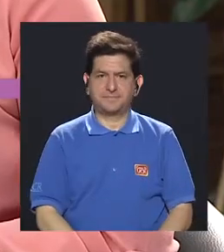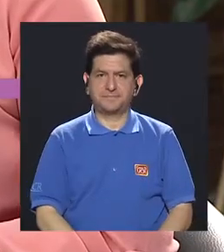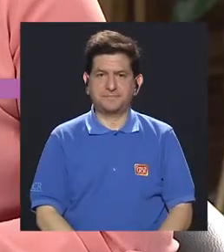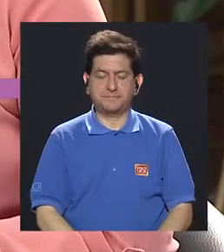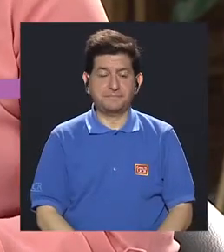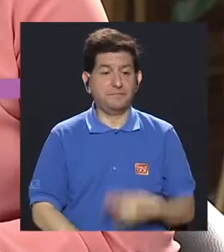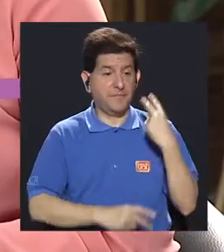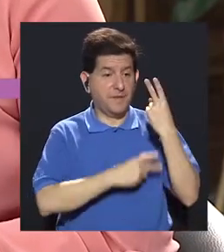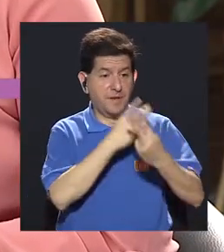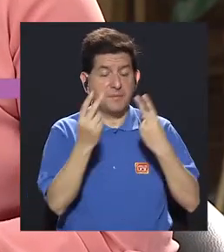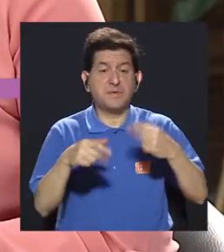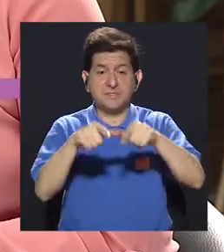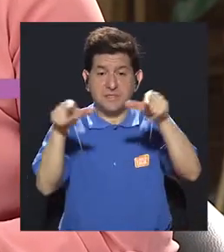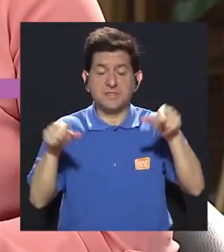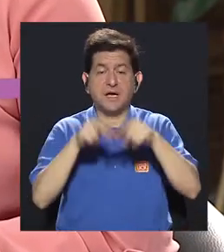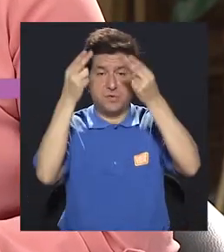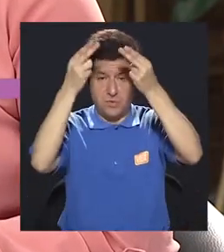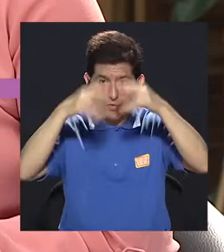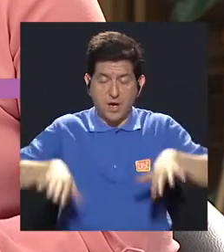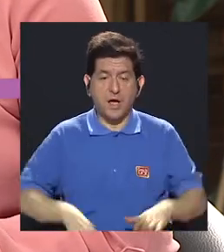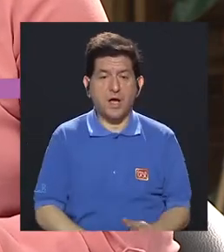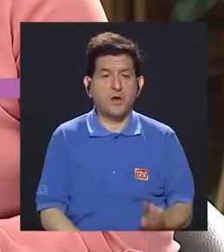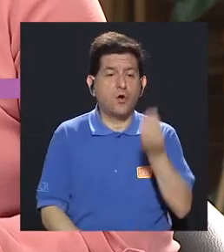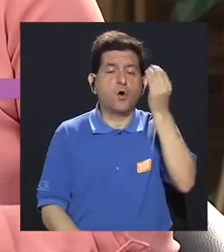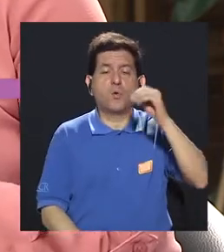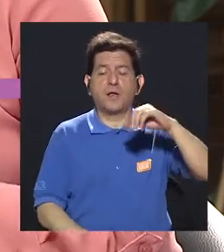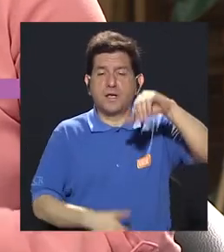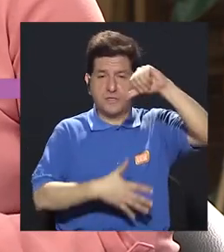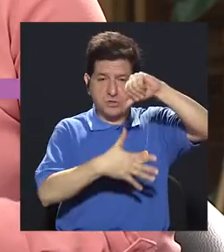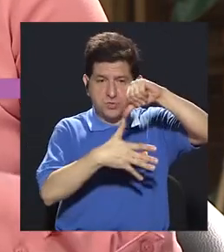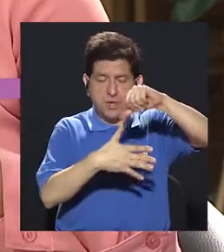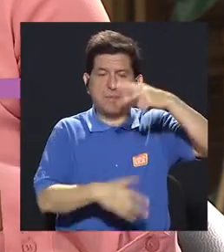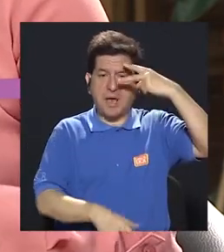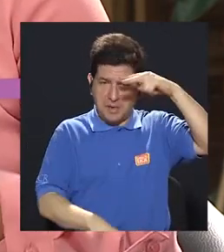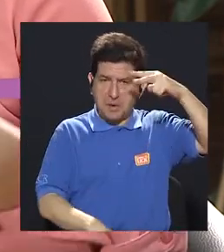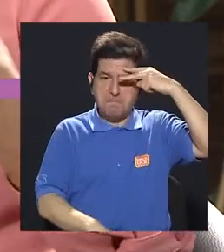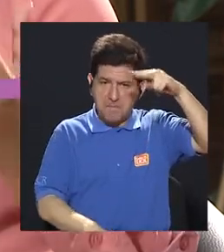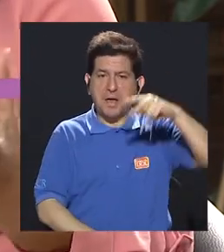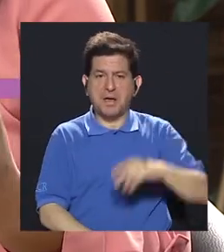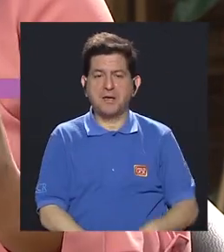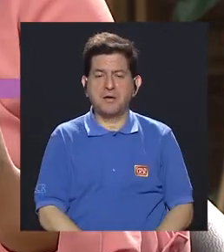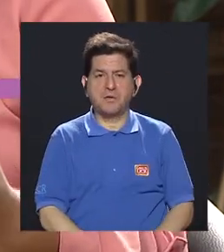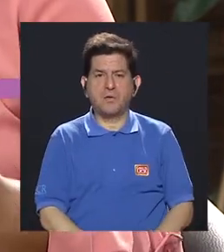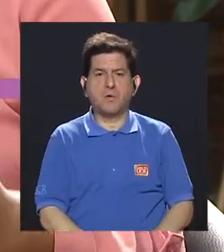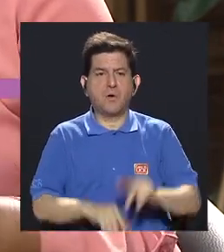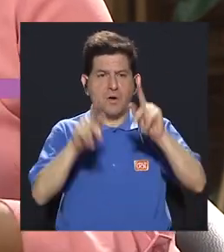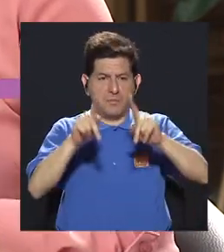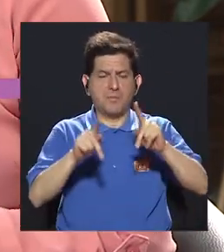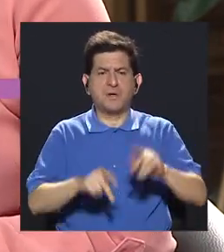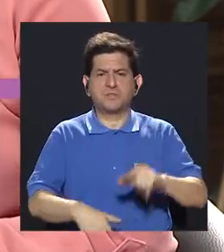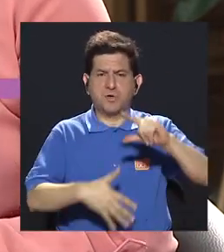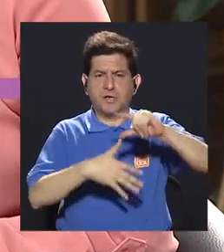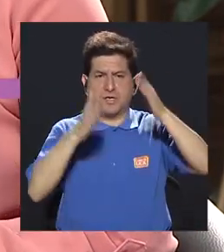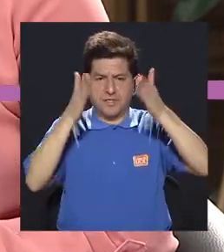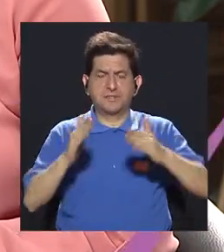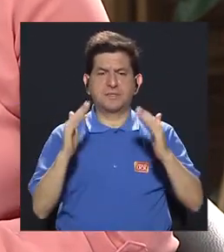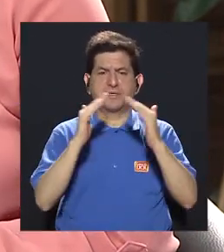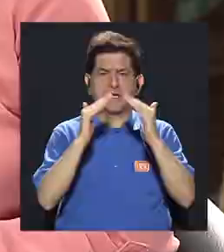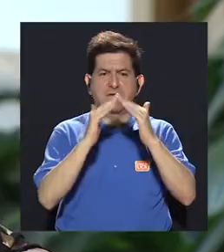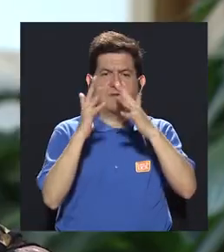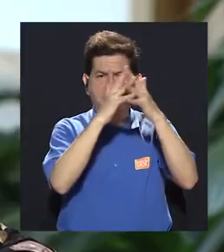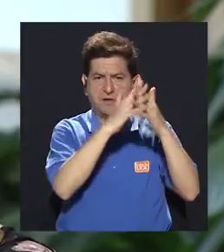que visitan nuestra página web chicos de Sudamérica, de México, incluso latinos radicados en Estados